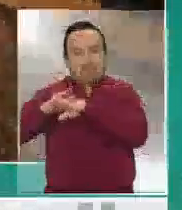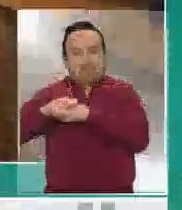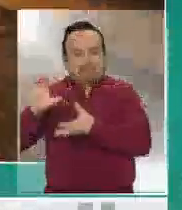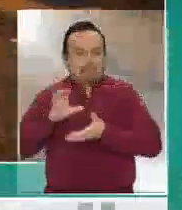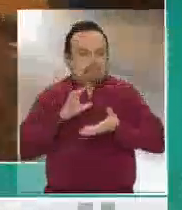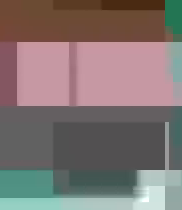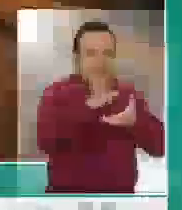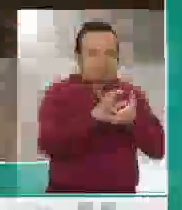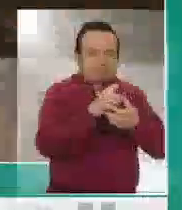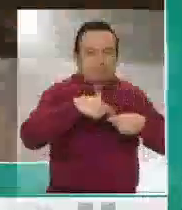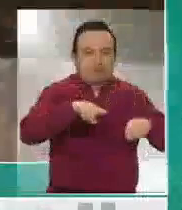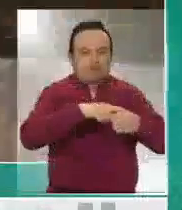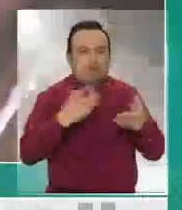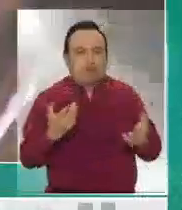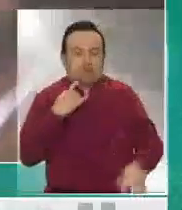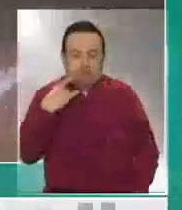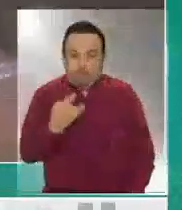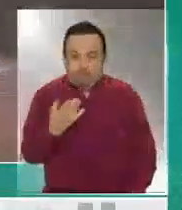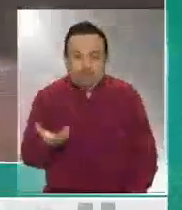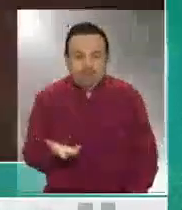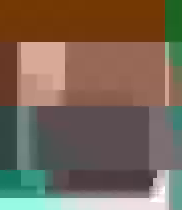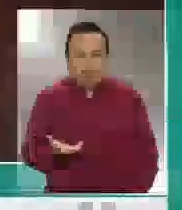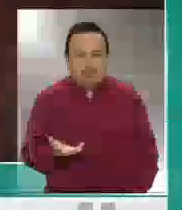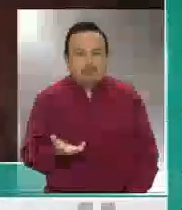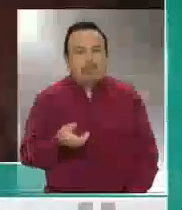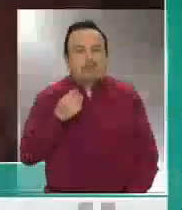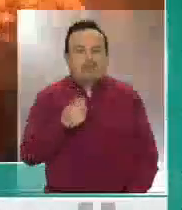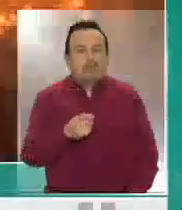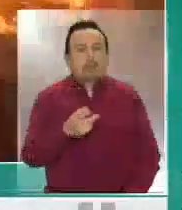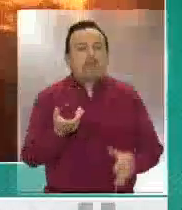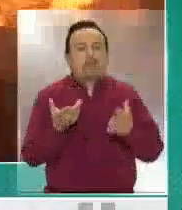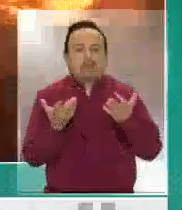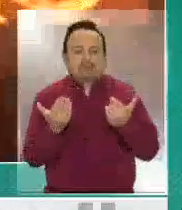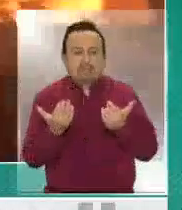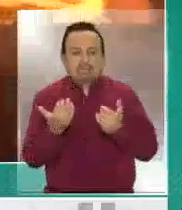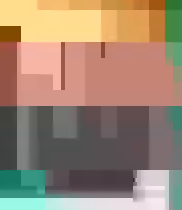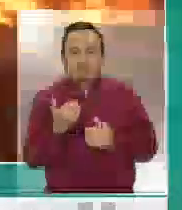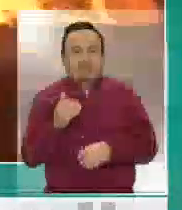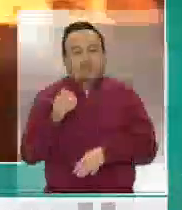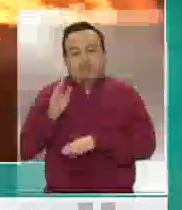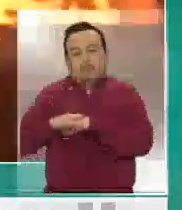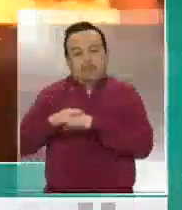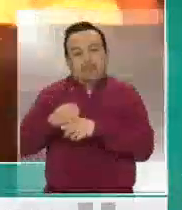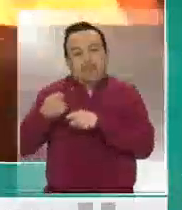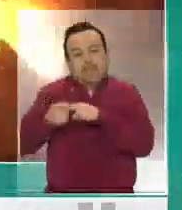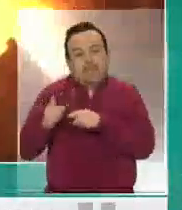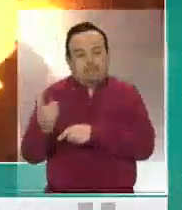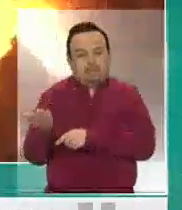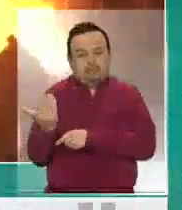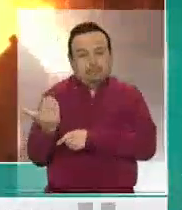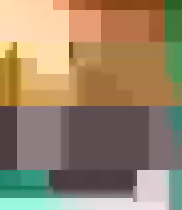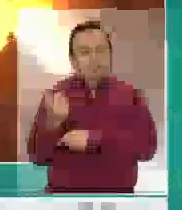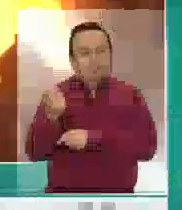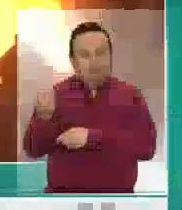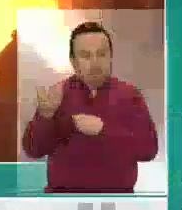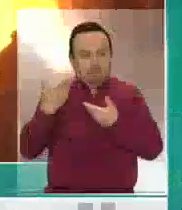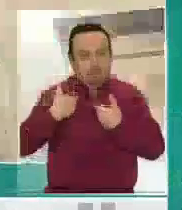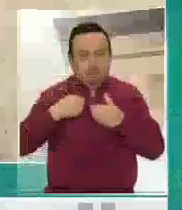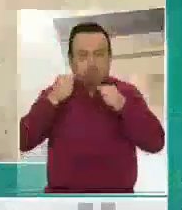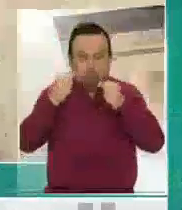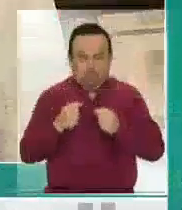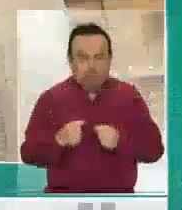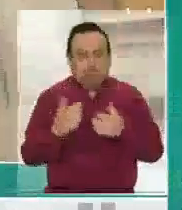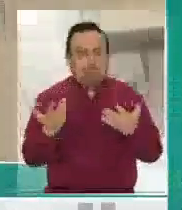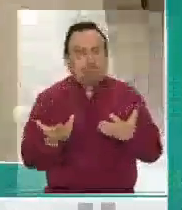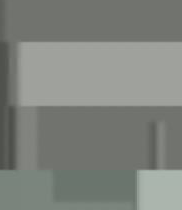esta emergencia lo que se justifica es recurrir a endeudamiento. Chile tiene acceso al financiamiento, se puede recurrir